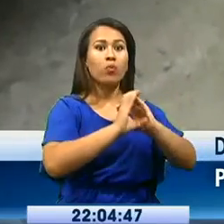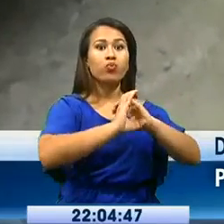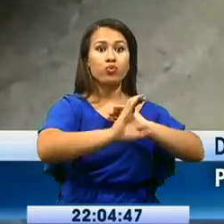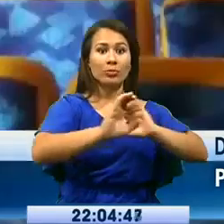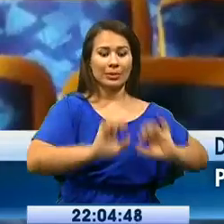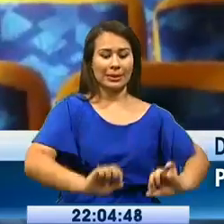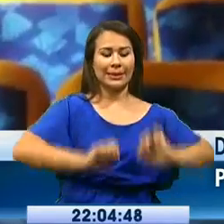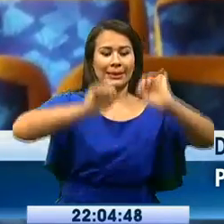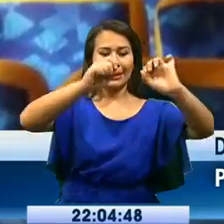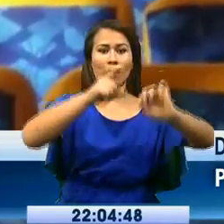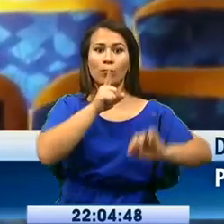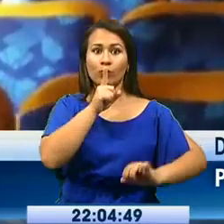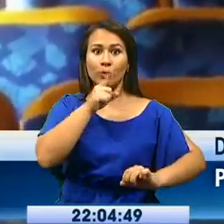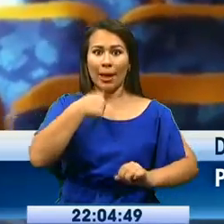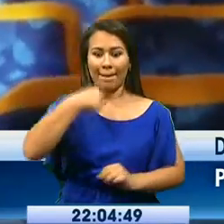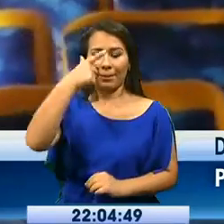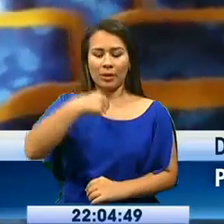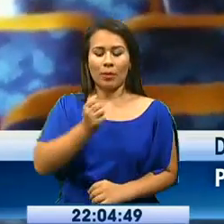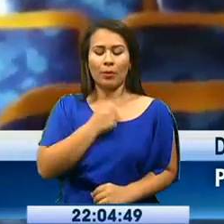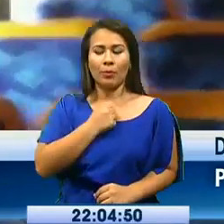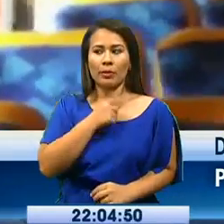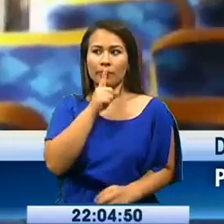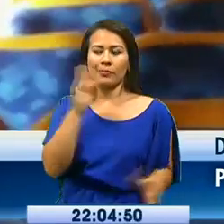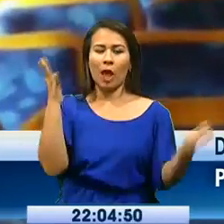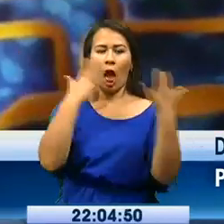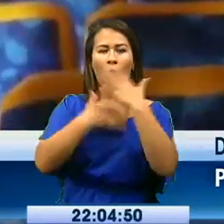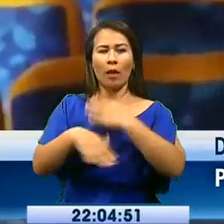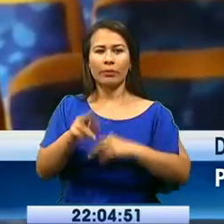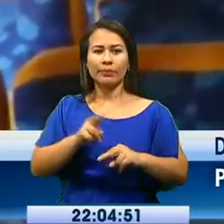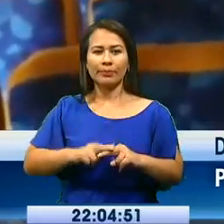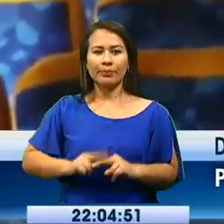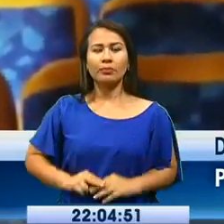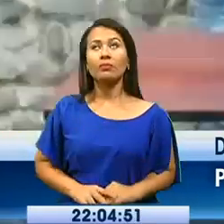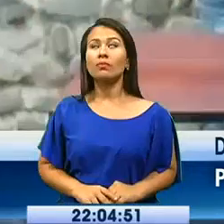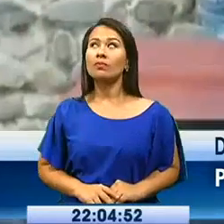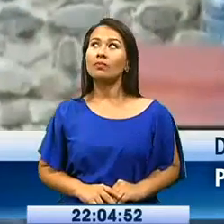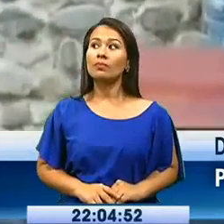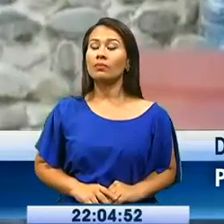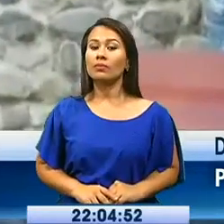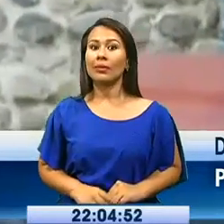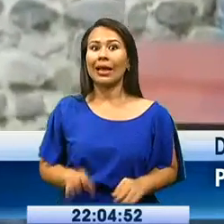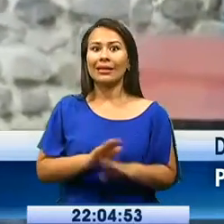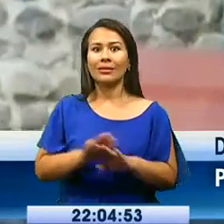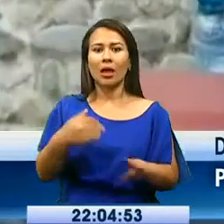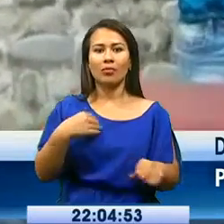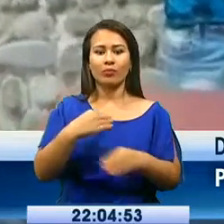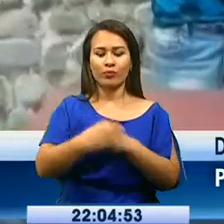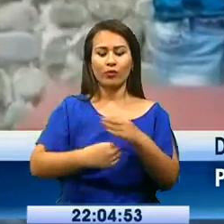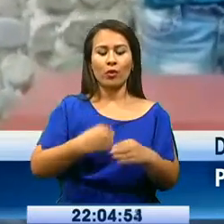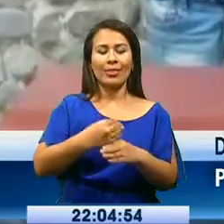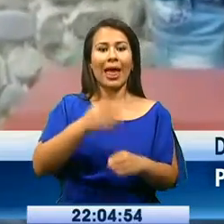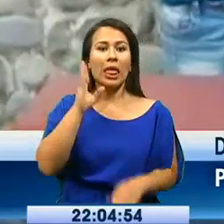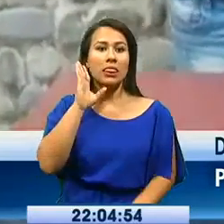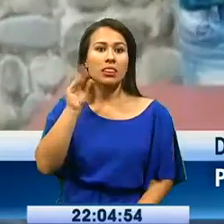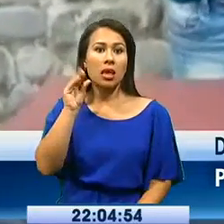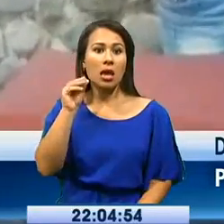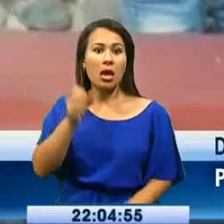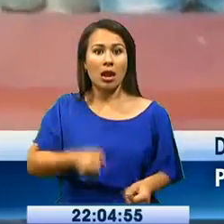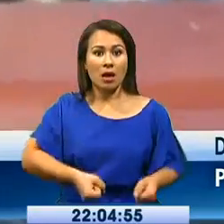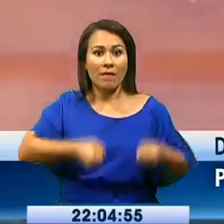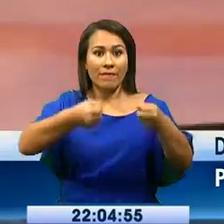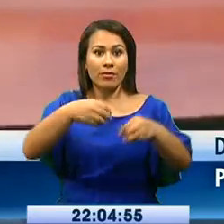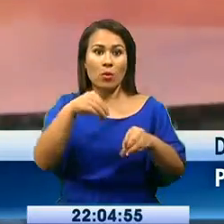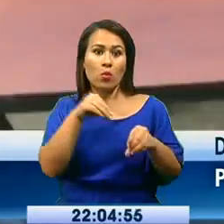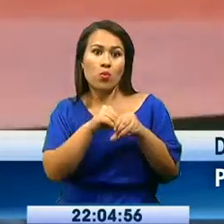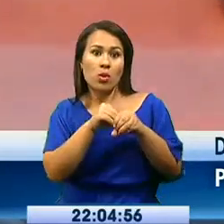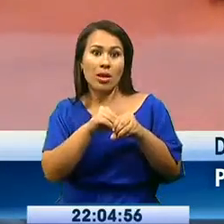dueño viajaba atento, estaba entre los pasajeros, no fue tan difícil dar con él. Las envolturas estaban en fundas negras, luego de la prueba de campo